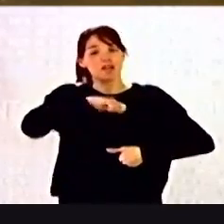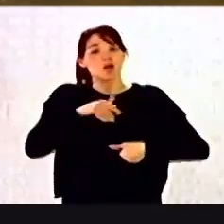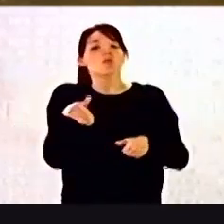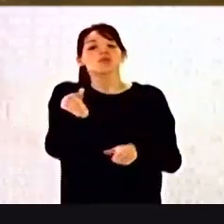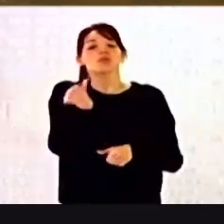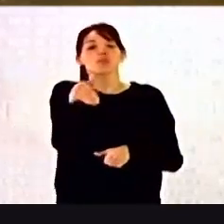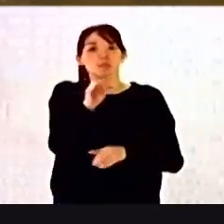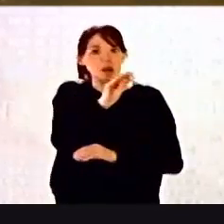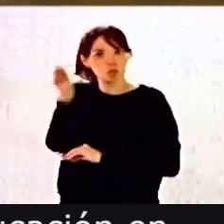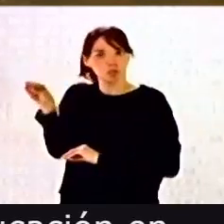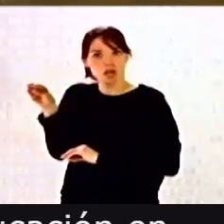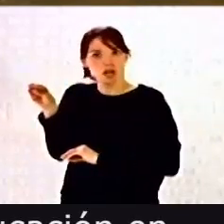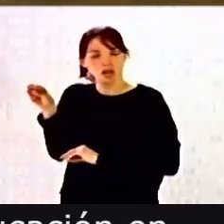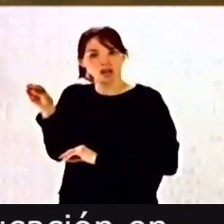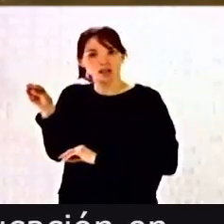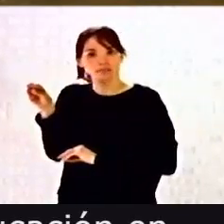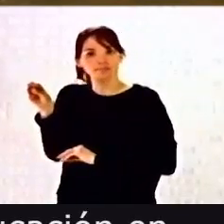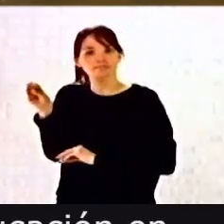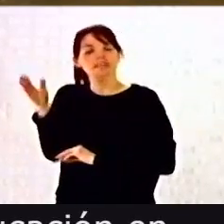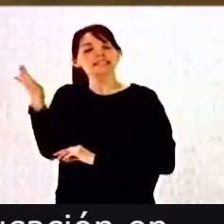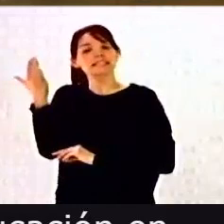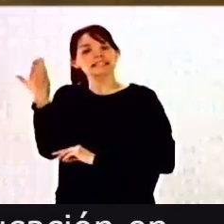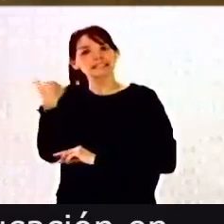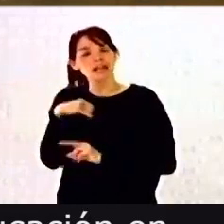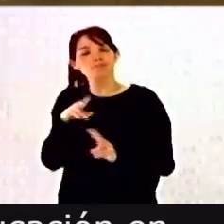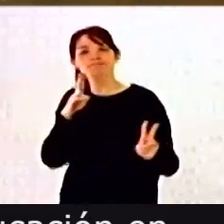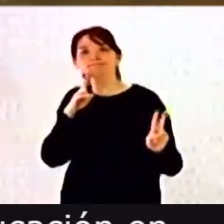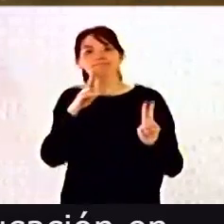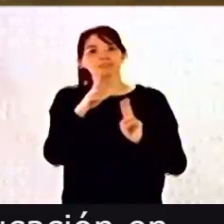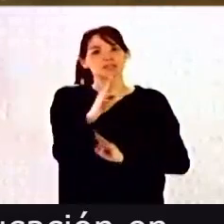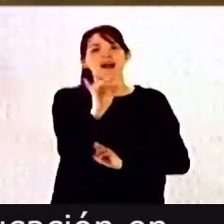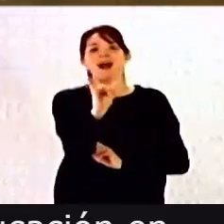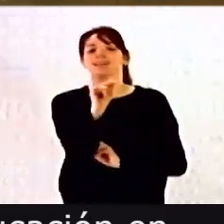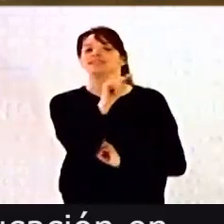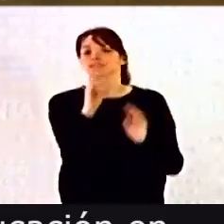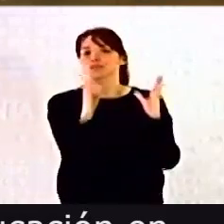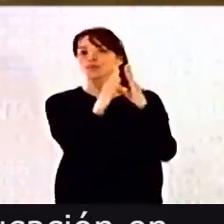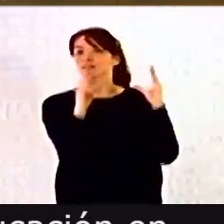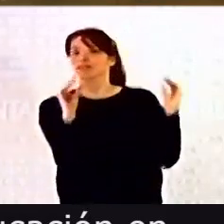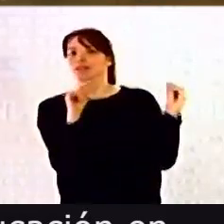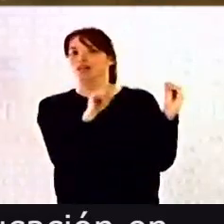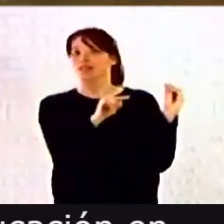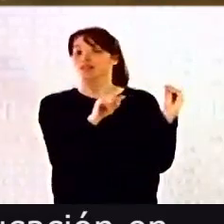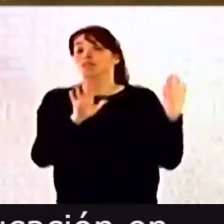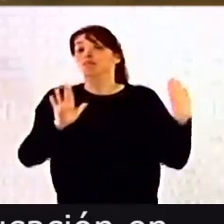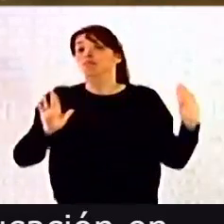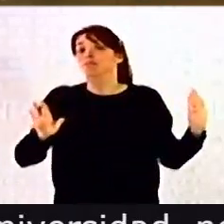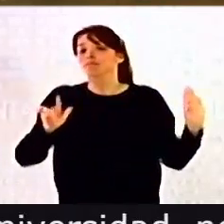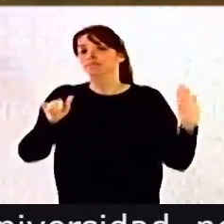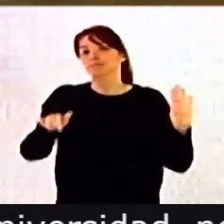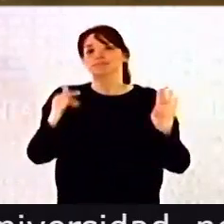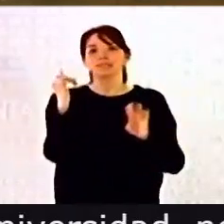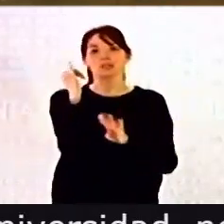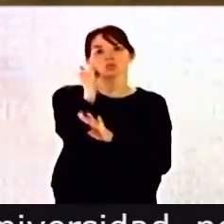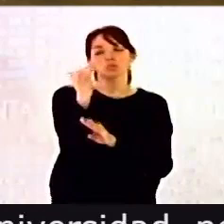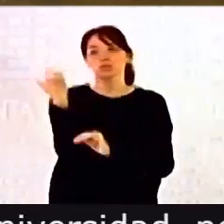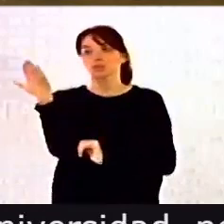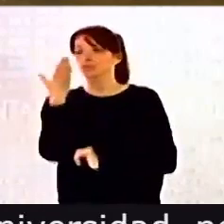ya tenemos despejada la duda de la universidad, Pero en las enseñanzas no